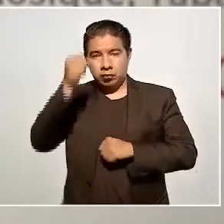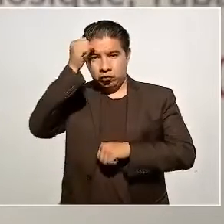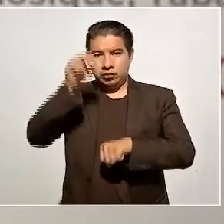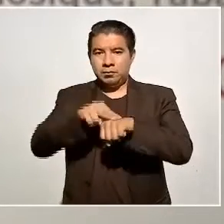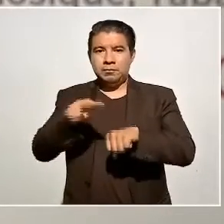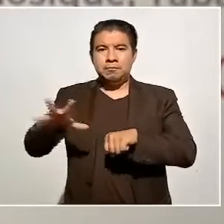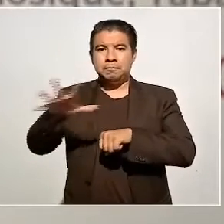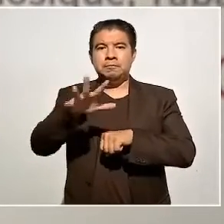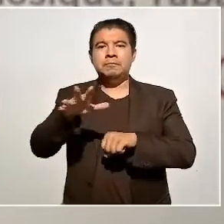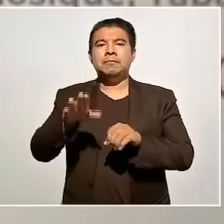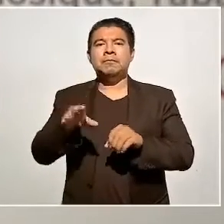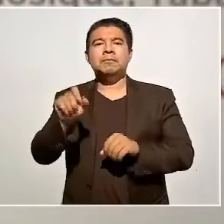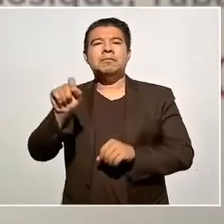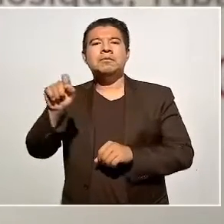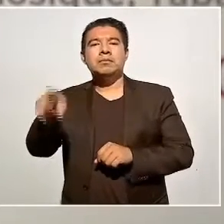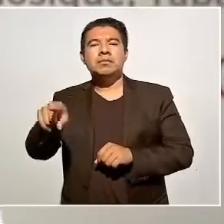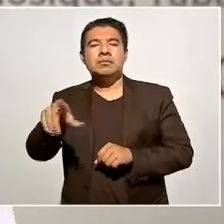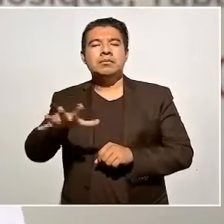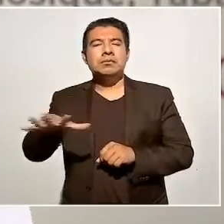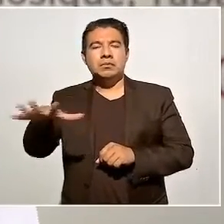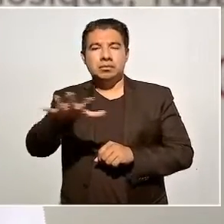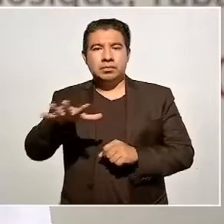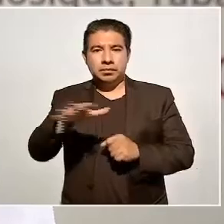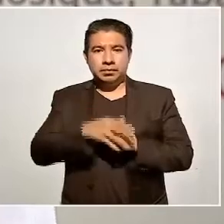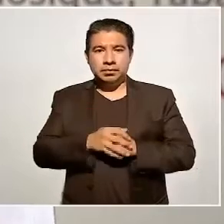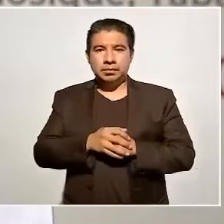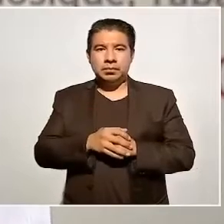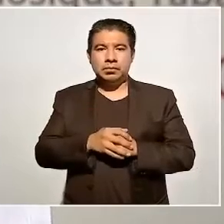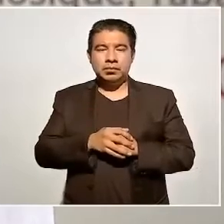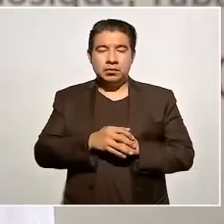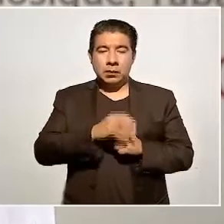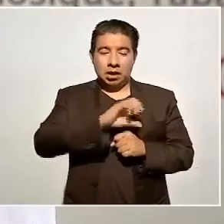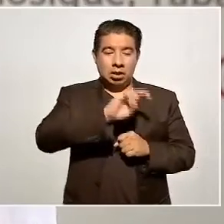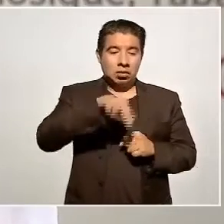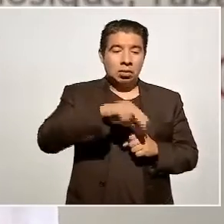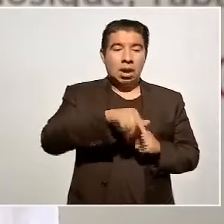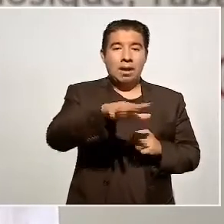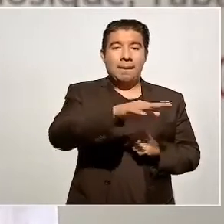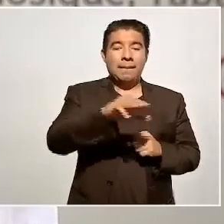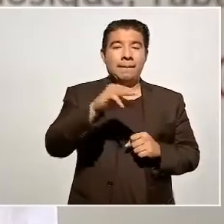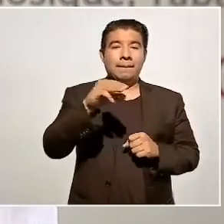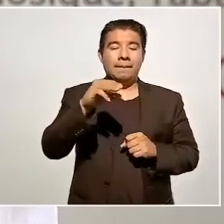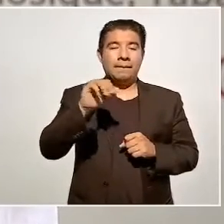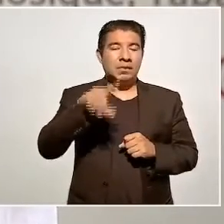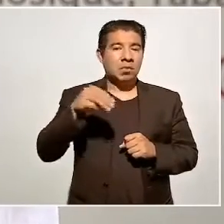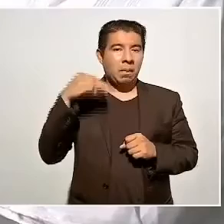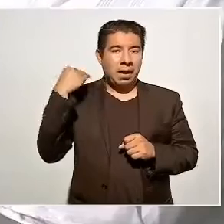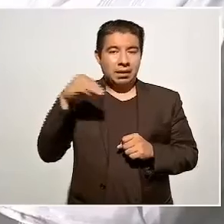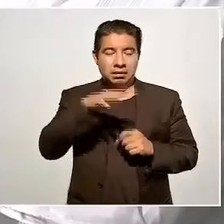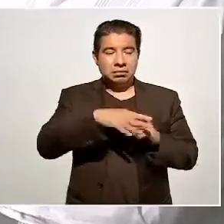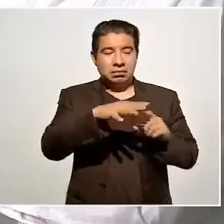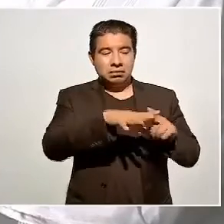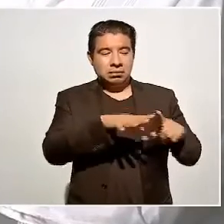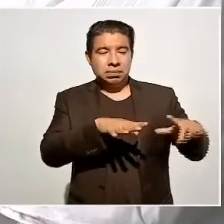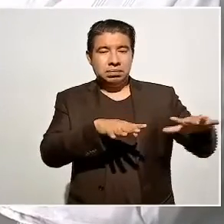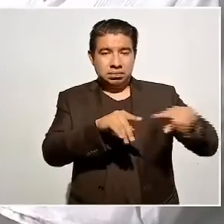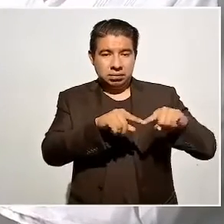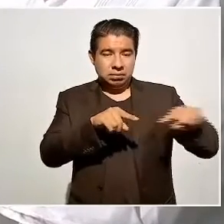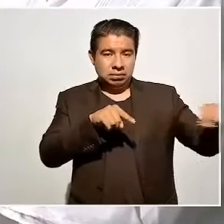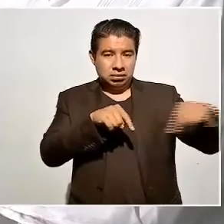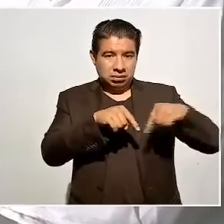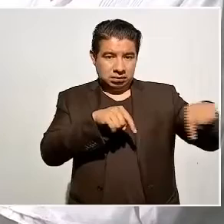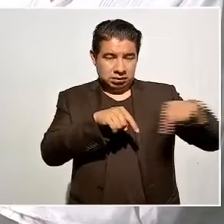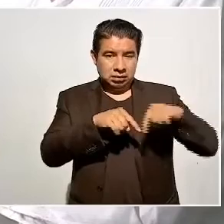supervisamos el tramo de Cancún a Mérida y hoy